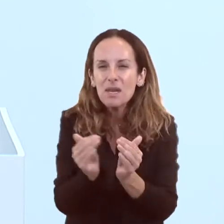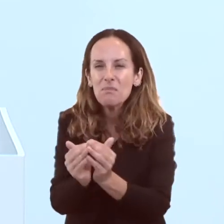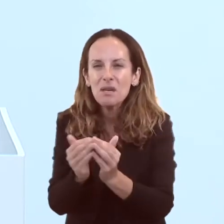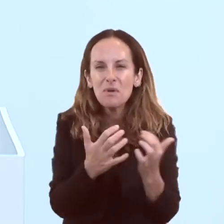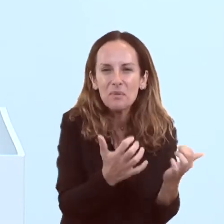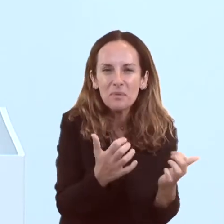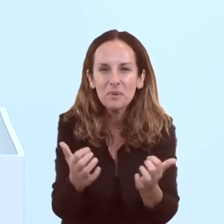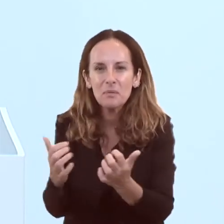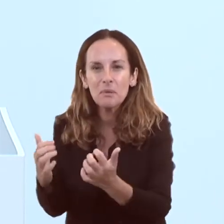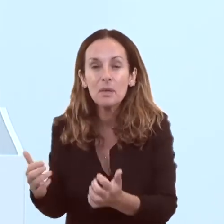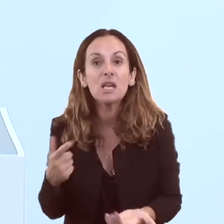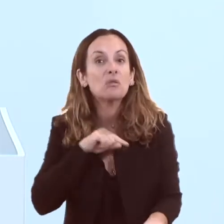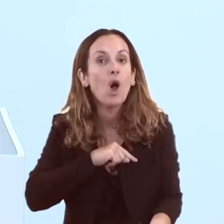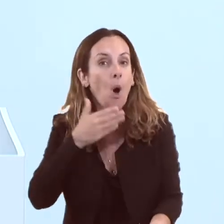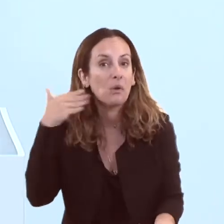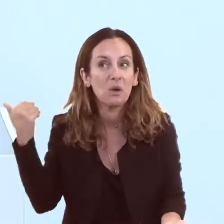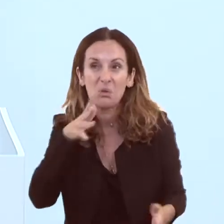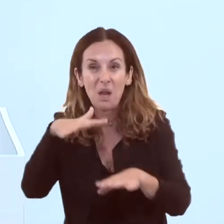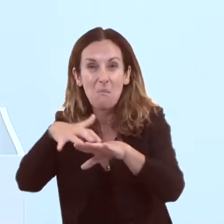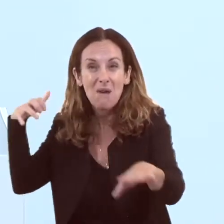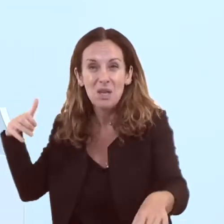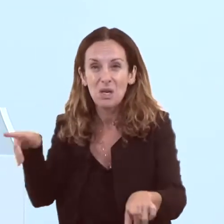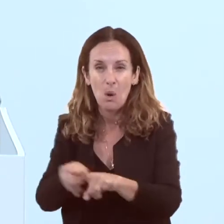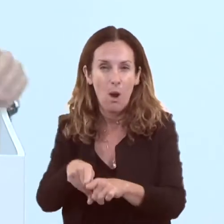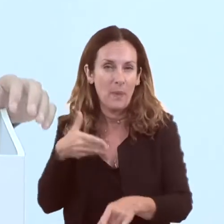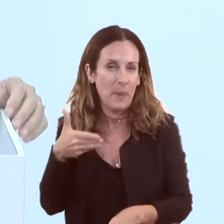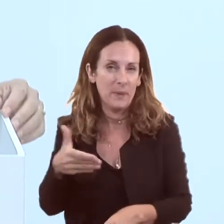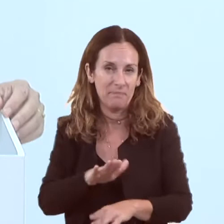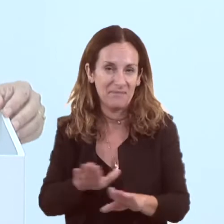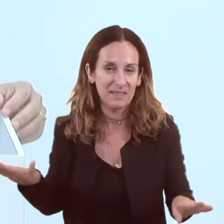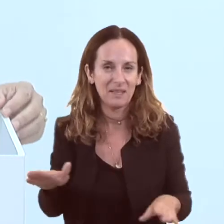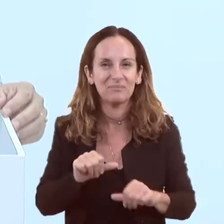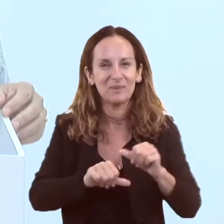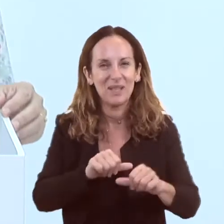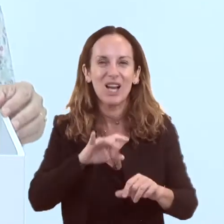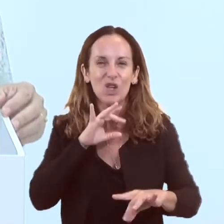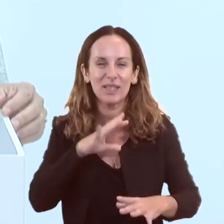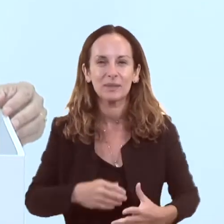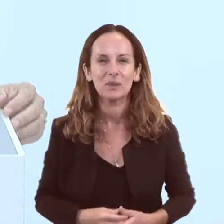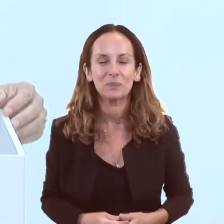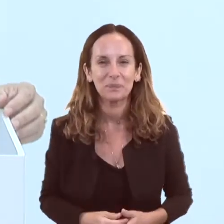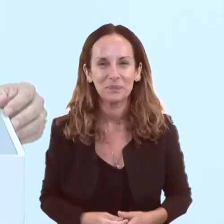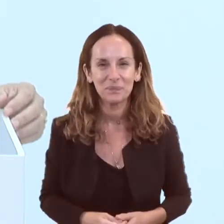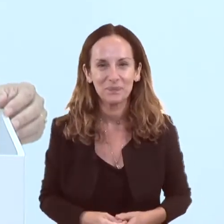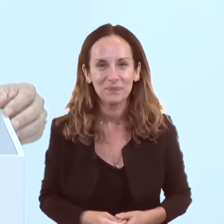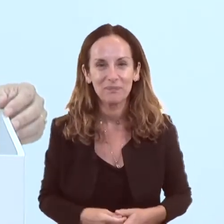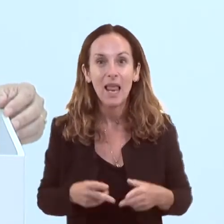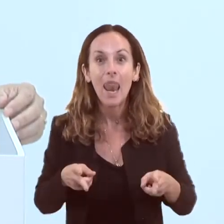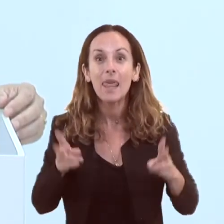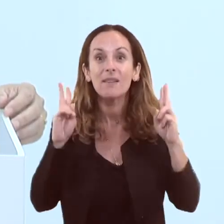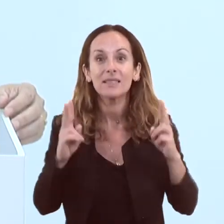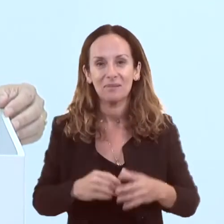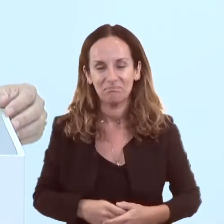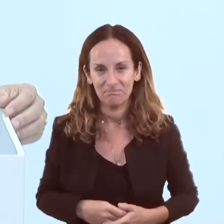convertirse en eso finalmente no así que estamos muy contentos de ese proceso libertad